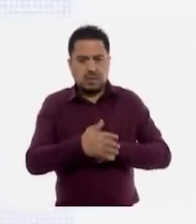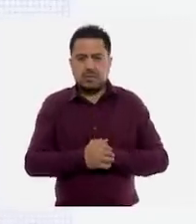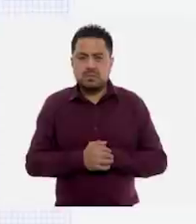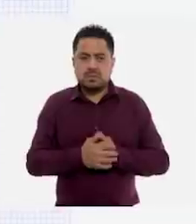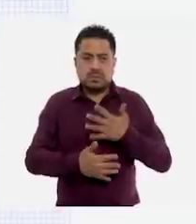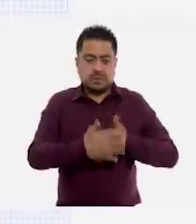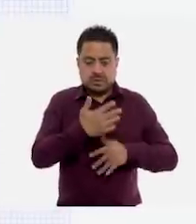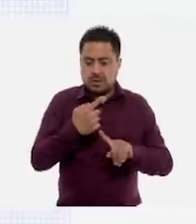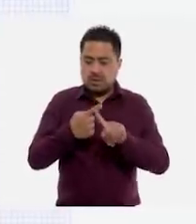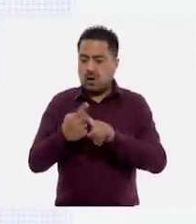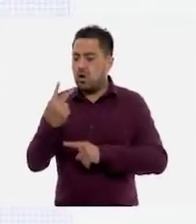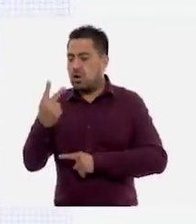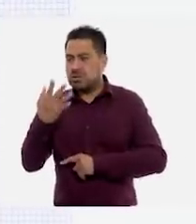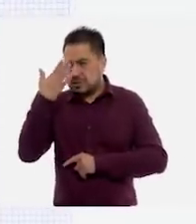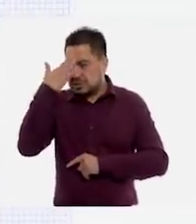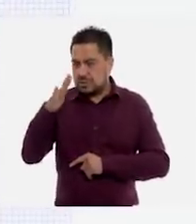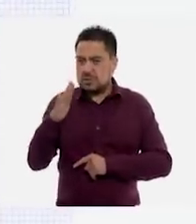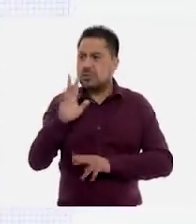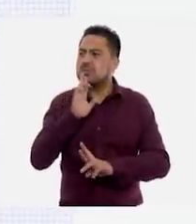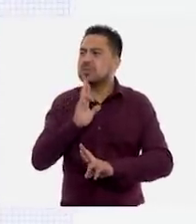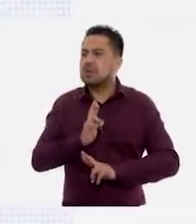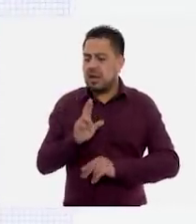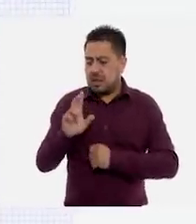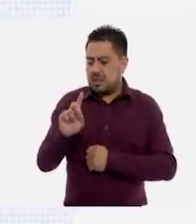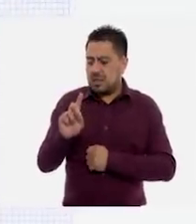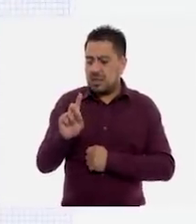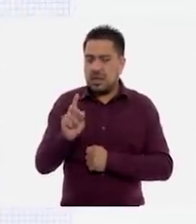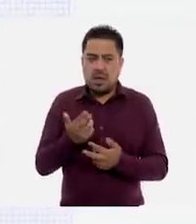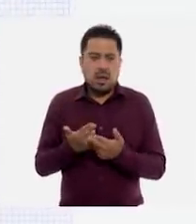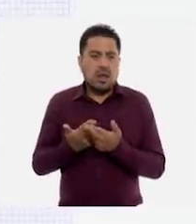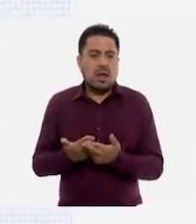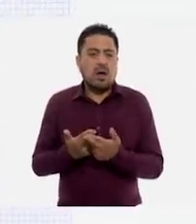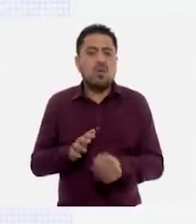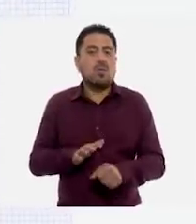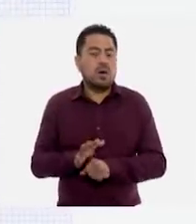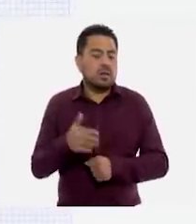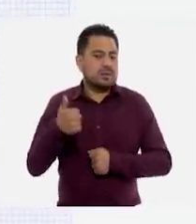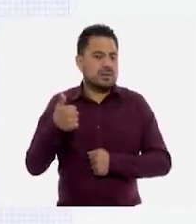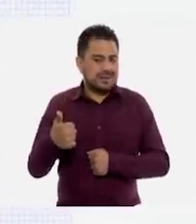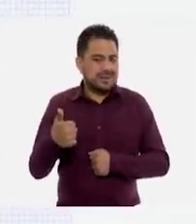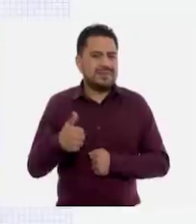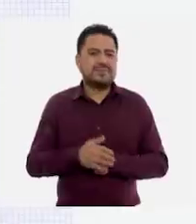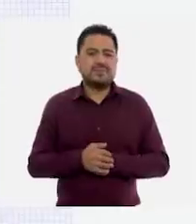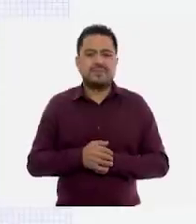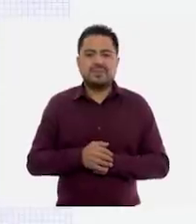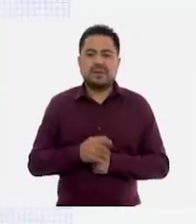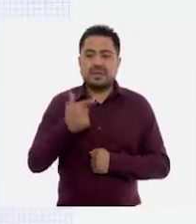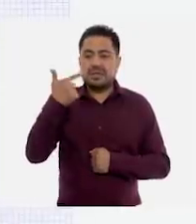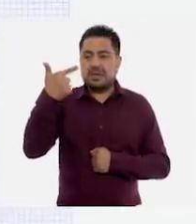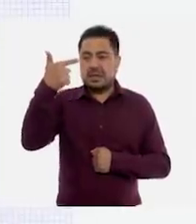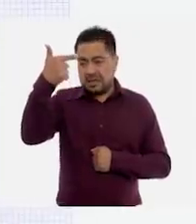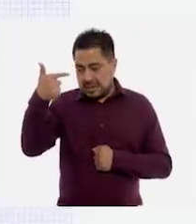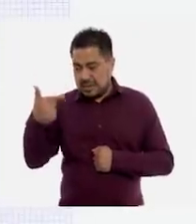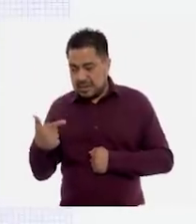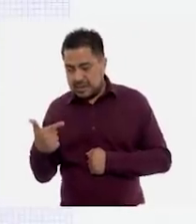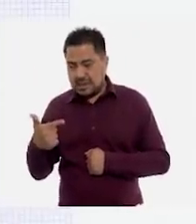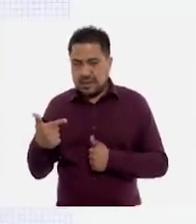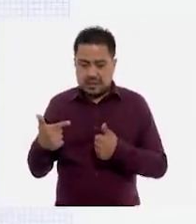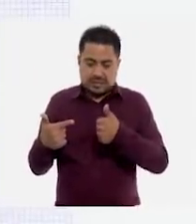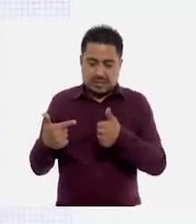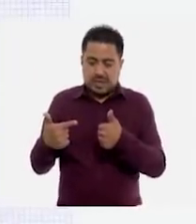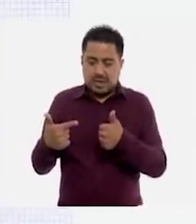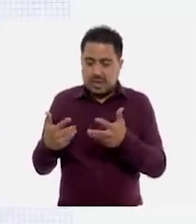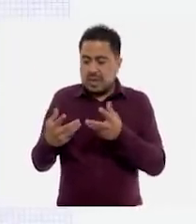15 por 2, sabemos que nos va a dar 30 y sobran 6. Recorremos el 7 de las unidades y